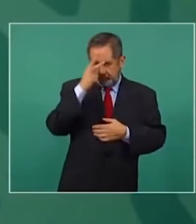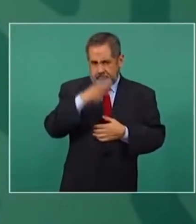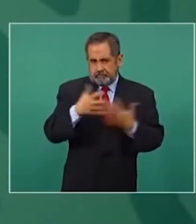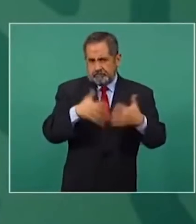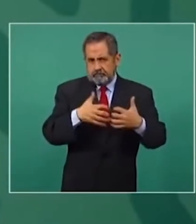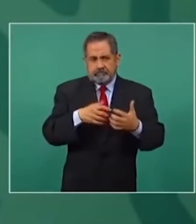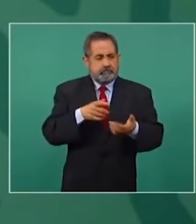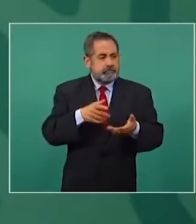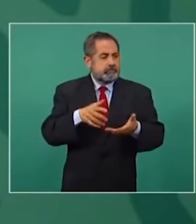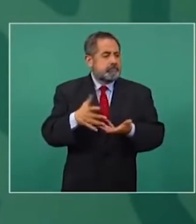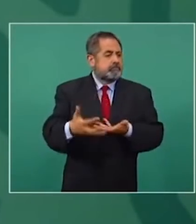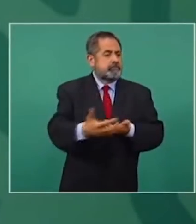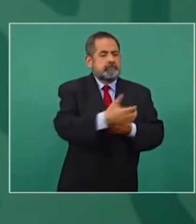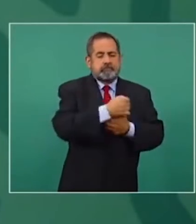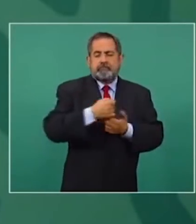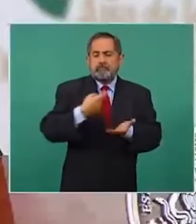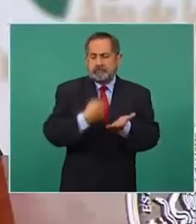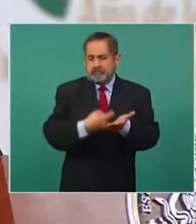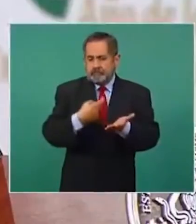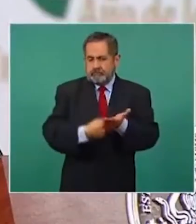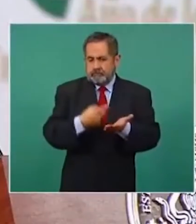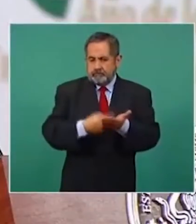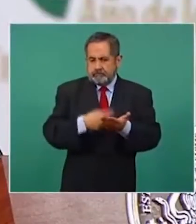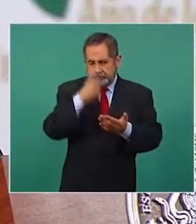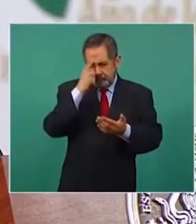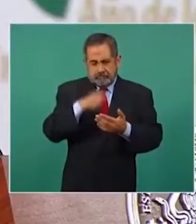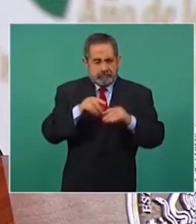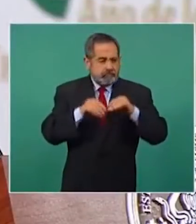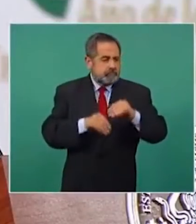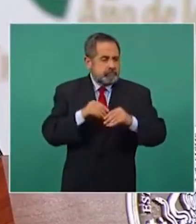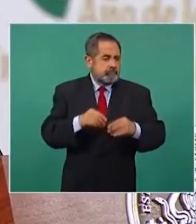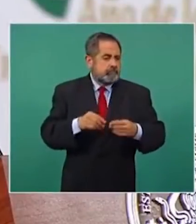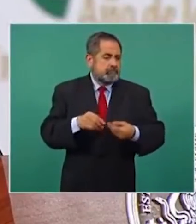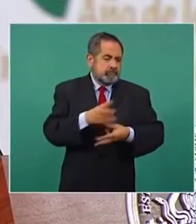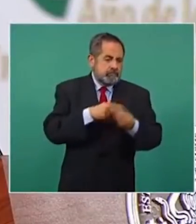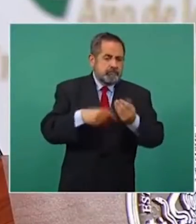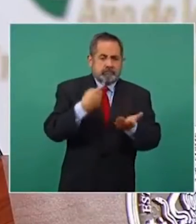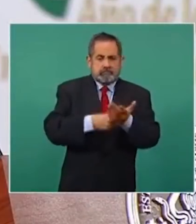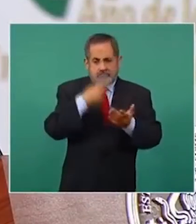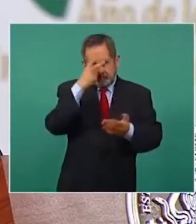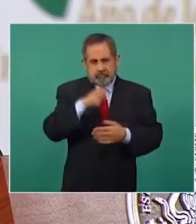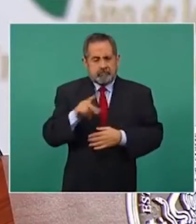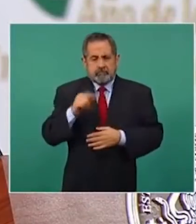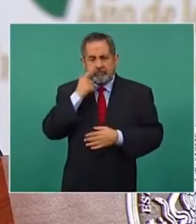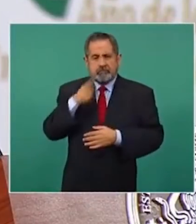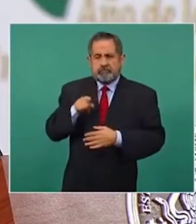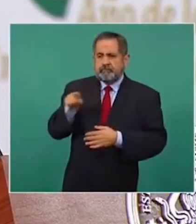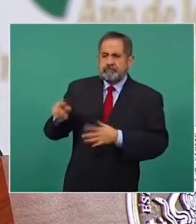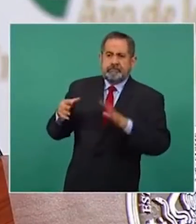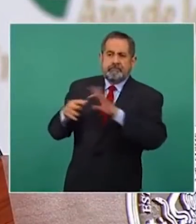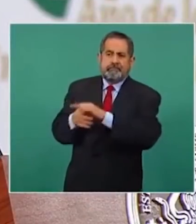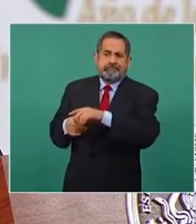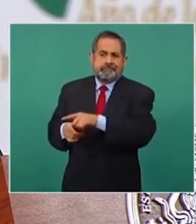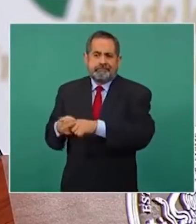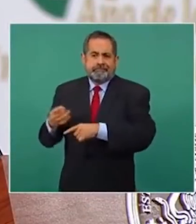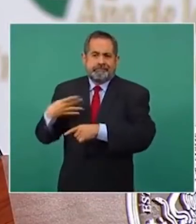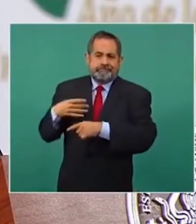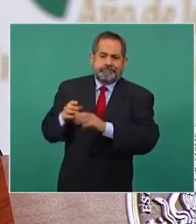los que se dedican a la captura del camarón, al cultivo del camarón en México no quieren